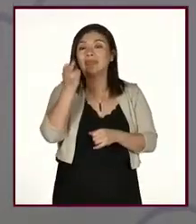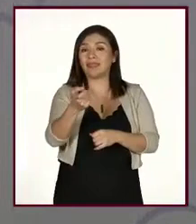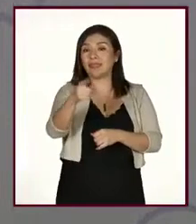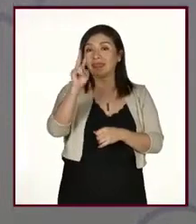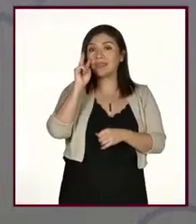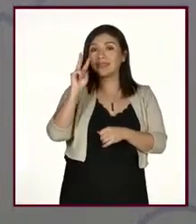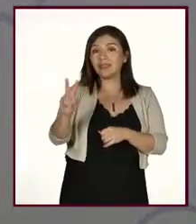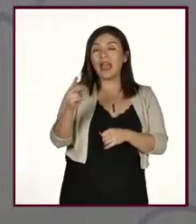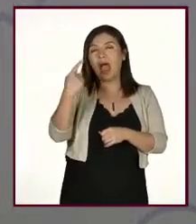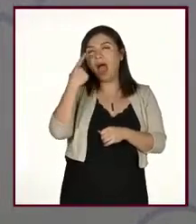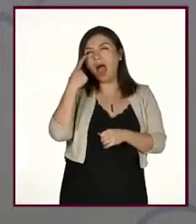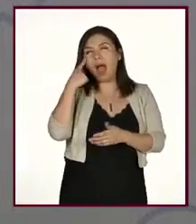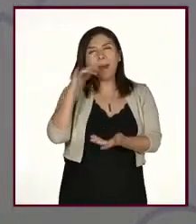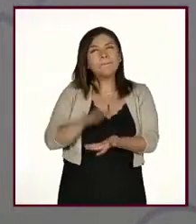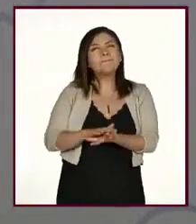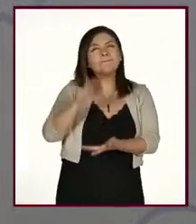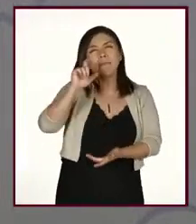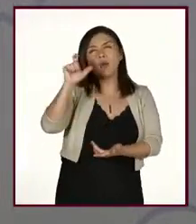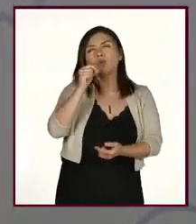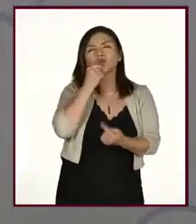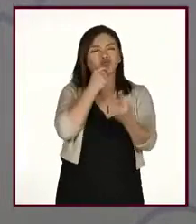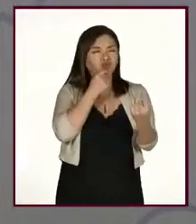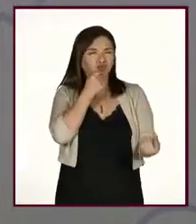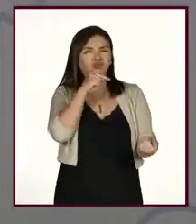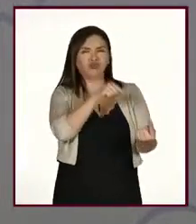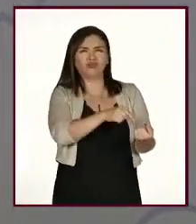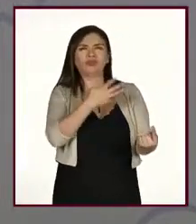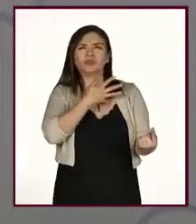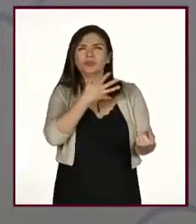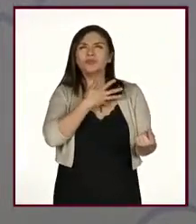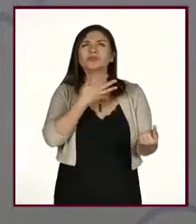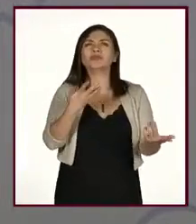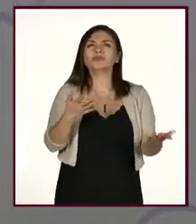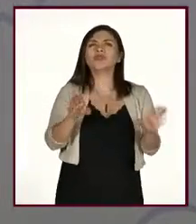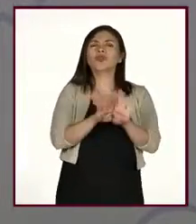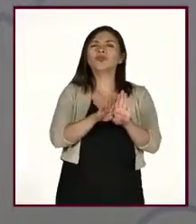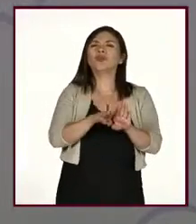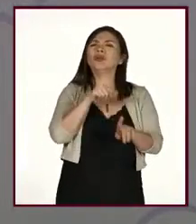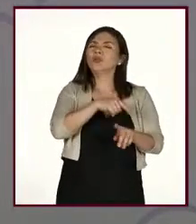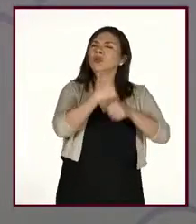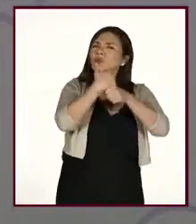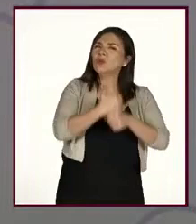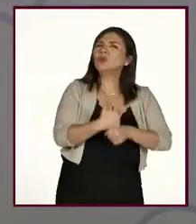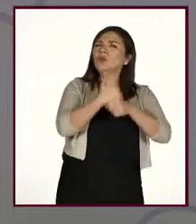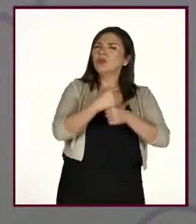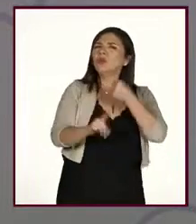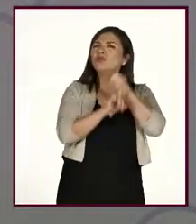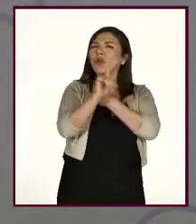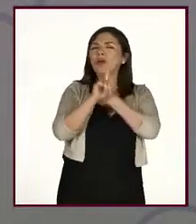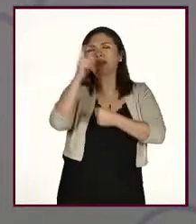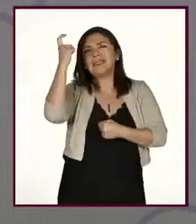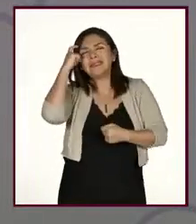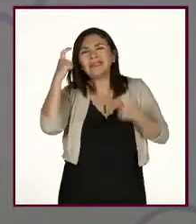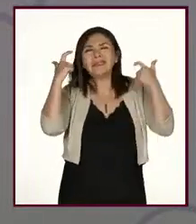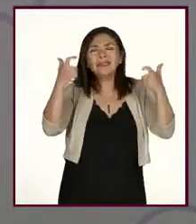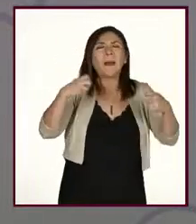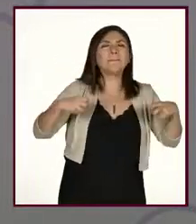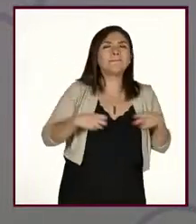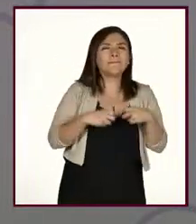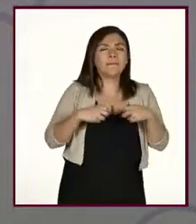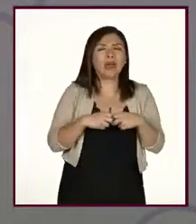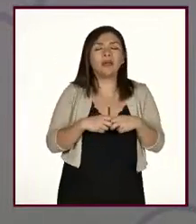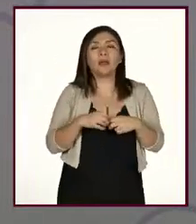observamos típicamente en un niño que está luchando con un trastorno de ansiedad generalizada, pues a lo mejor es este